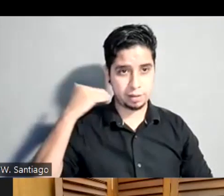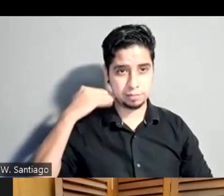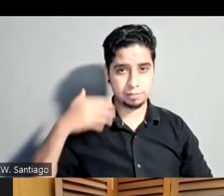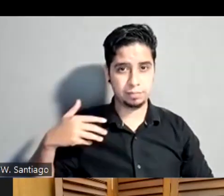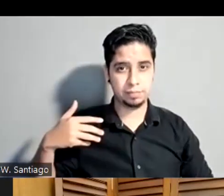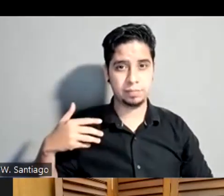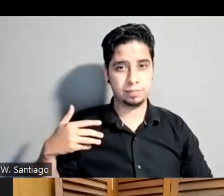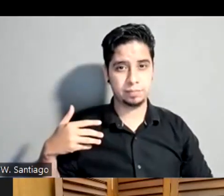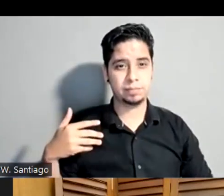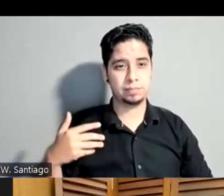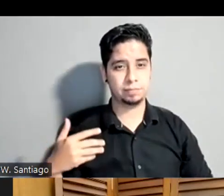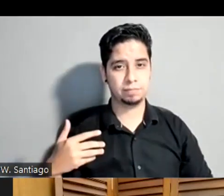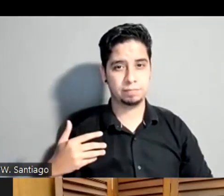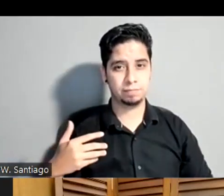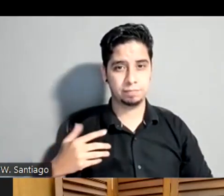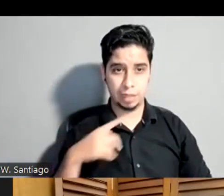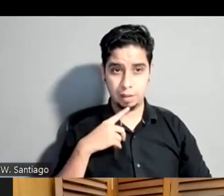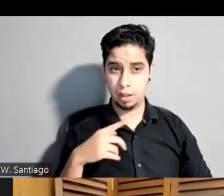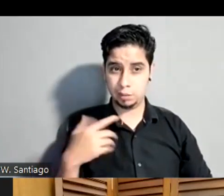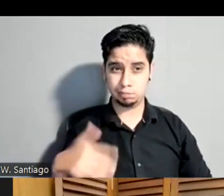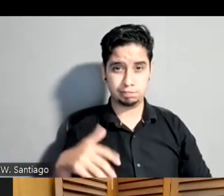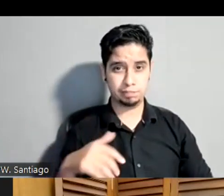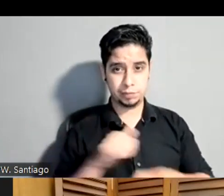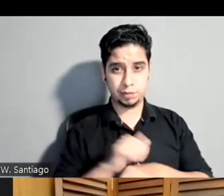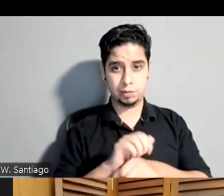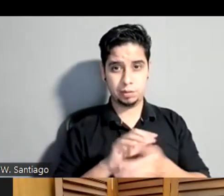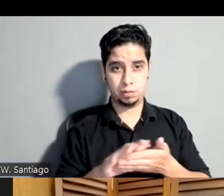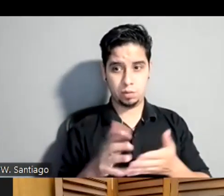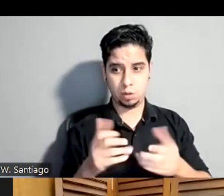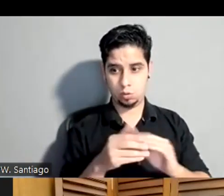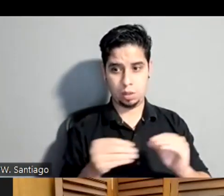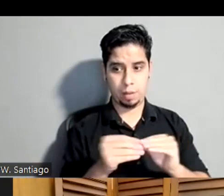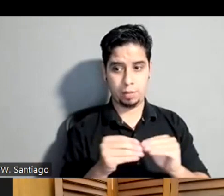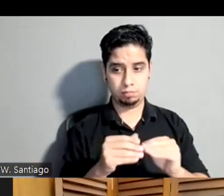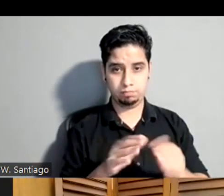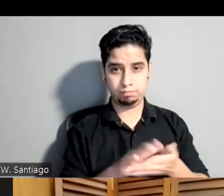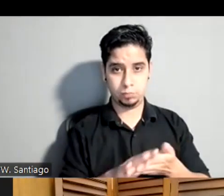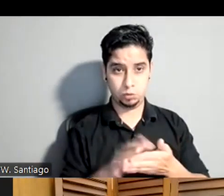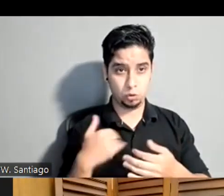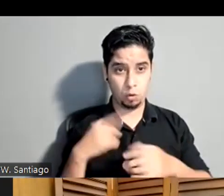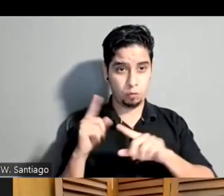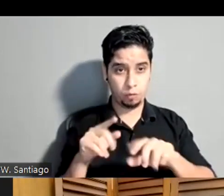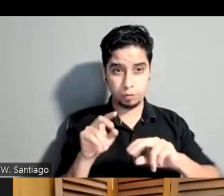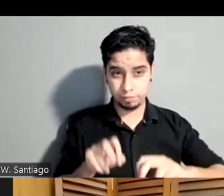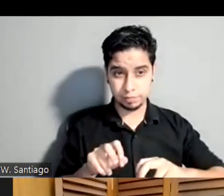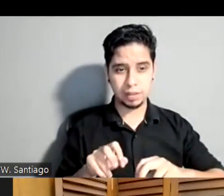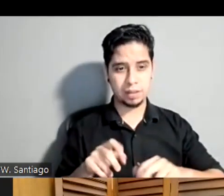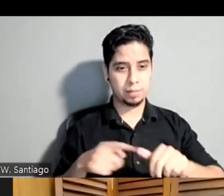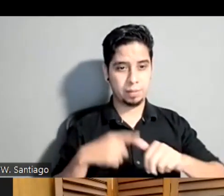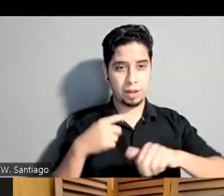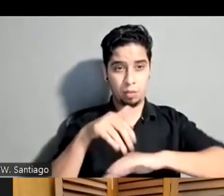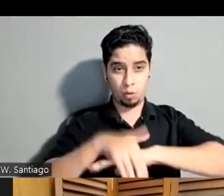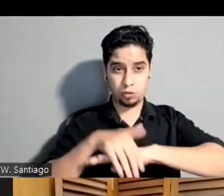tour de force brutal. Ya, yo quiero, ¿verdad? Decírtelo. Y yo estuve allí, en el estreno, de hecho.